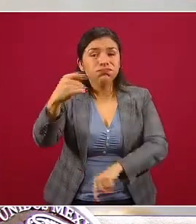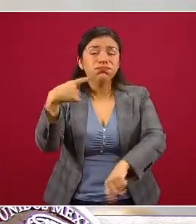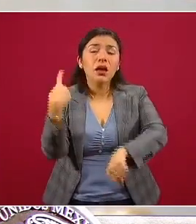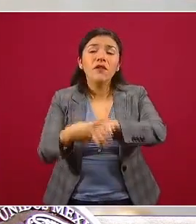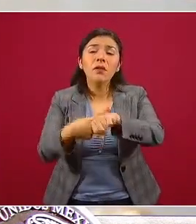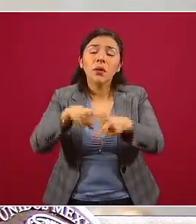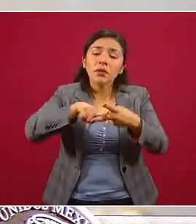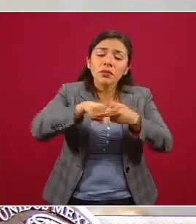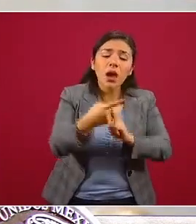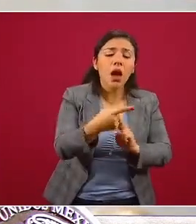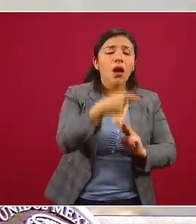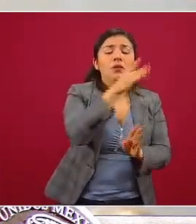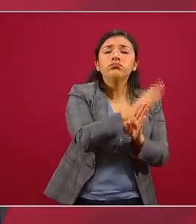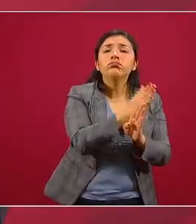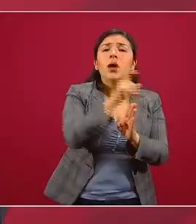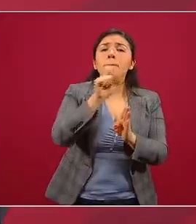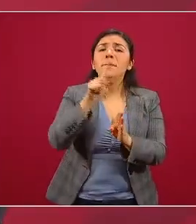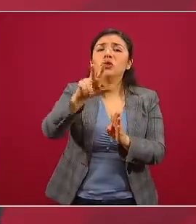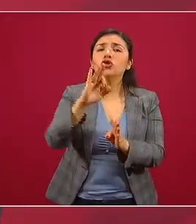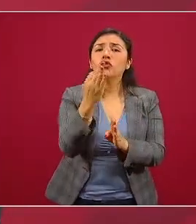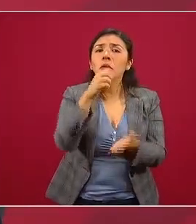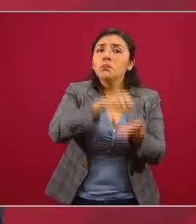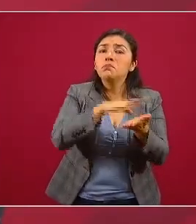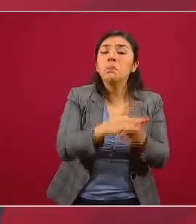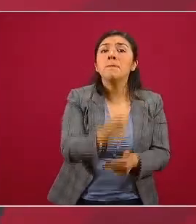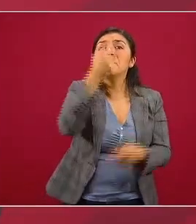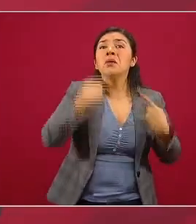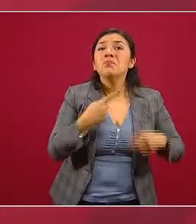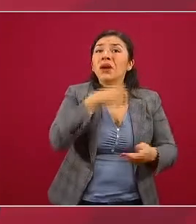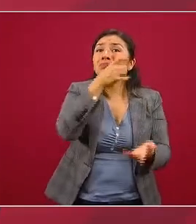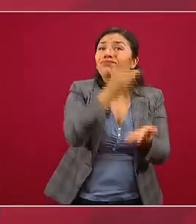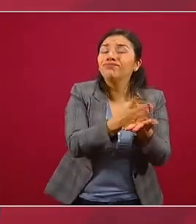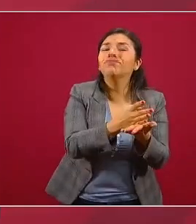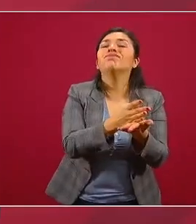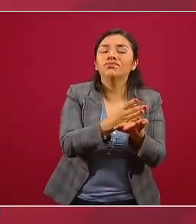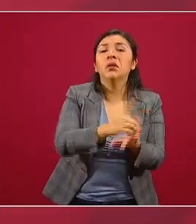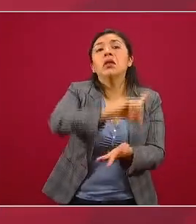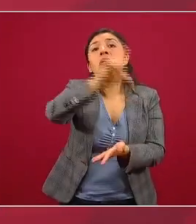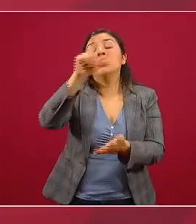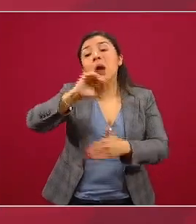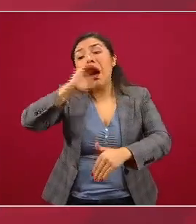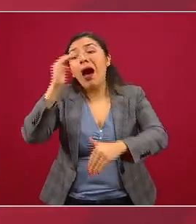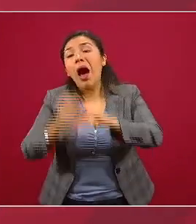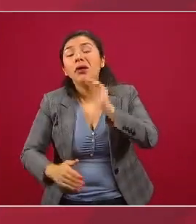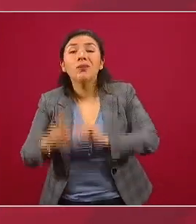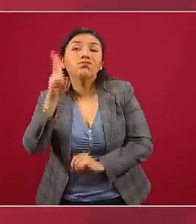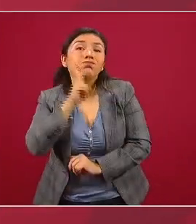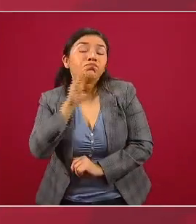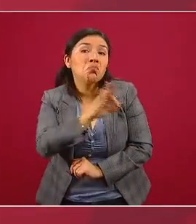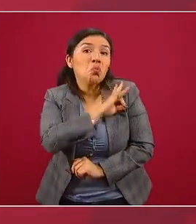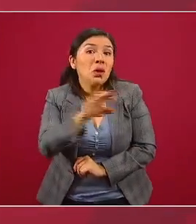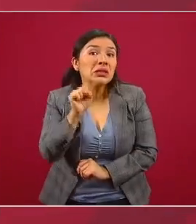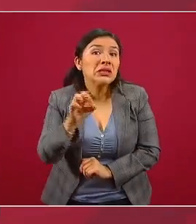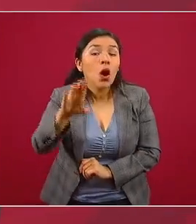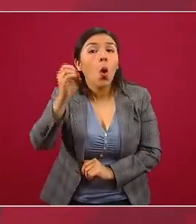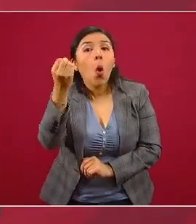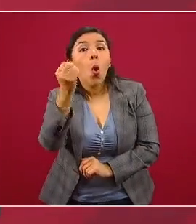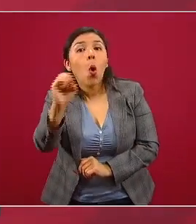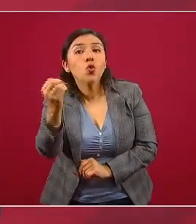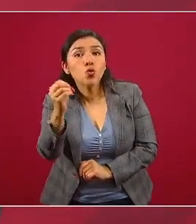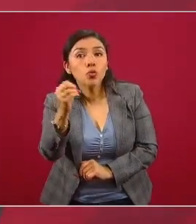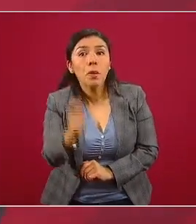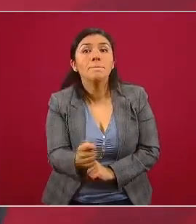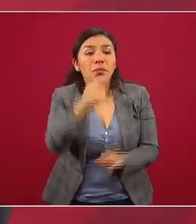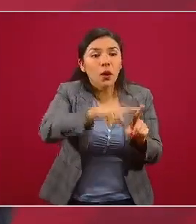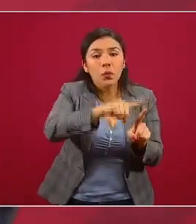el 28 de febrero con el registro del primer caso y terminará probablemente en octubre, el primer ciclo